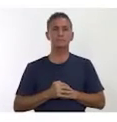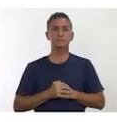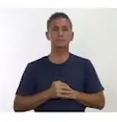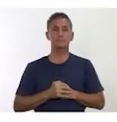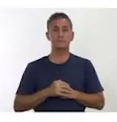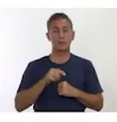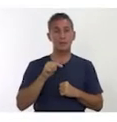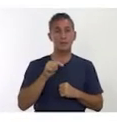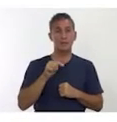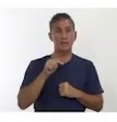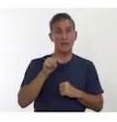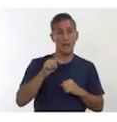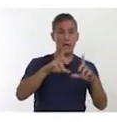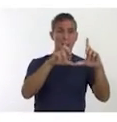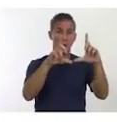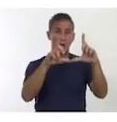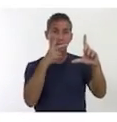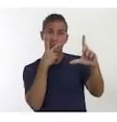En la